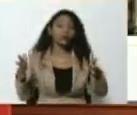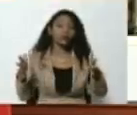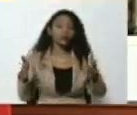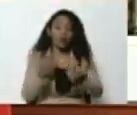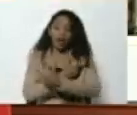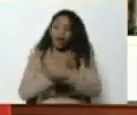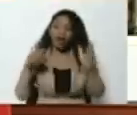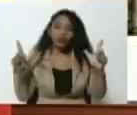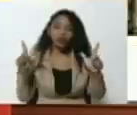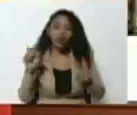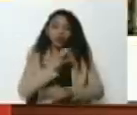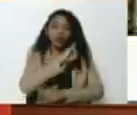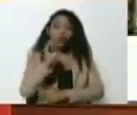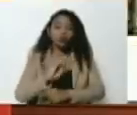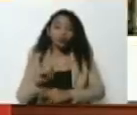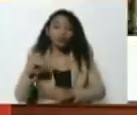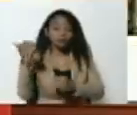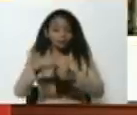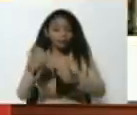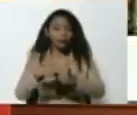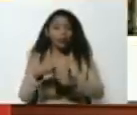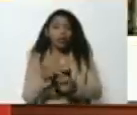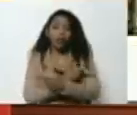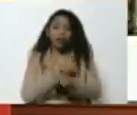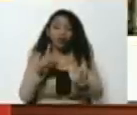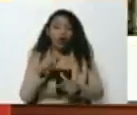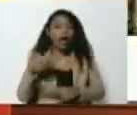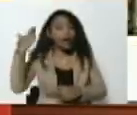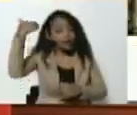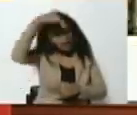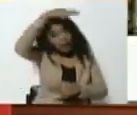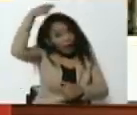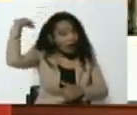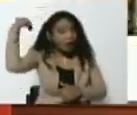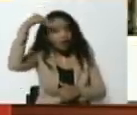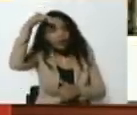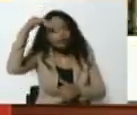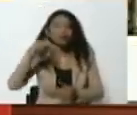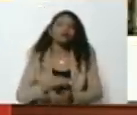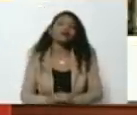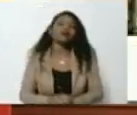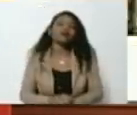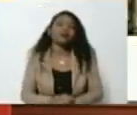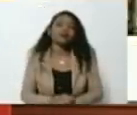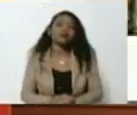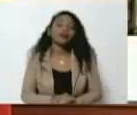liberación de Maracaibo. Sería un gran homenaje a Rafael Urdaneta.